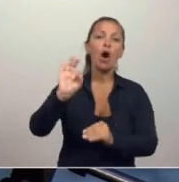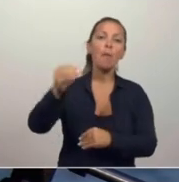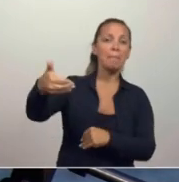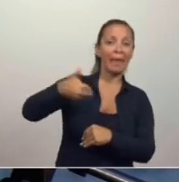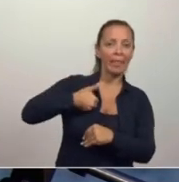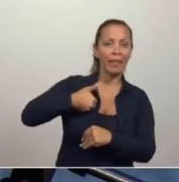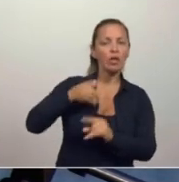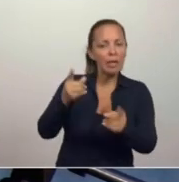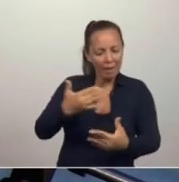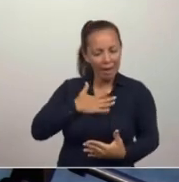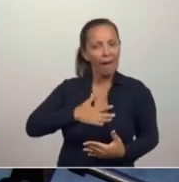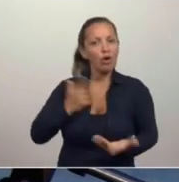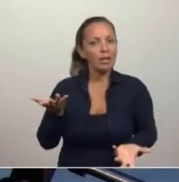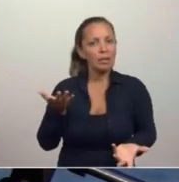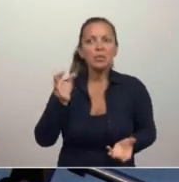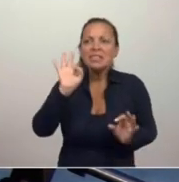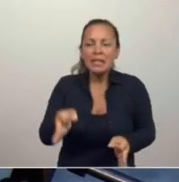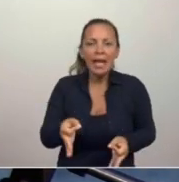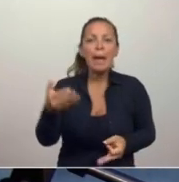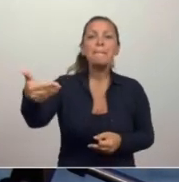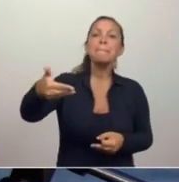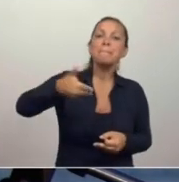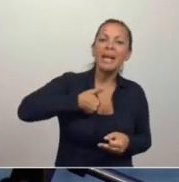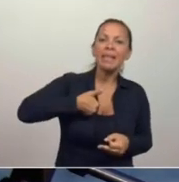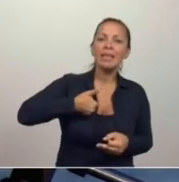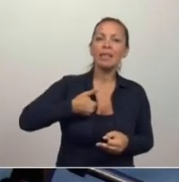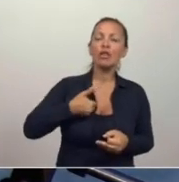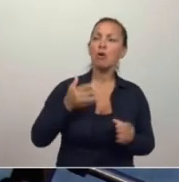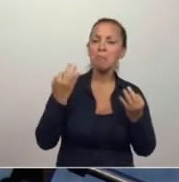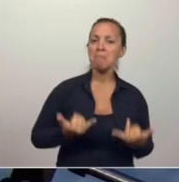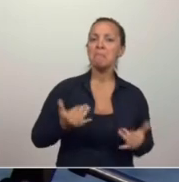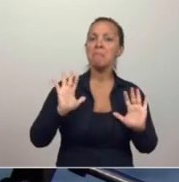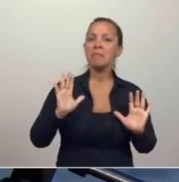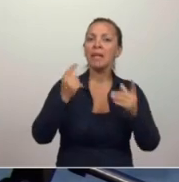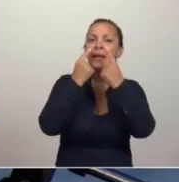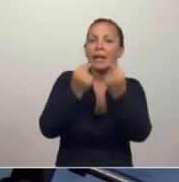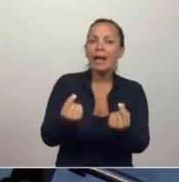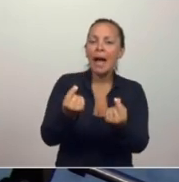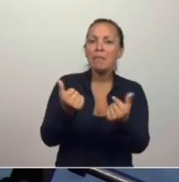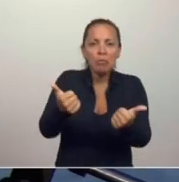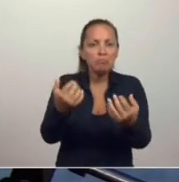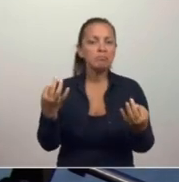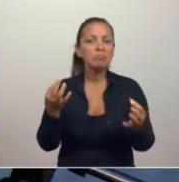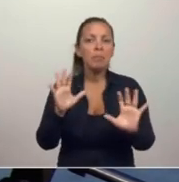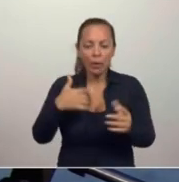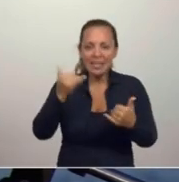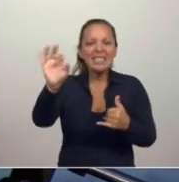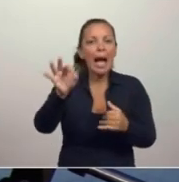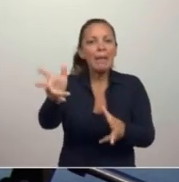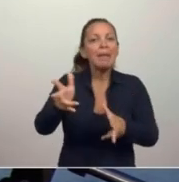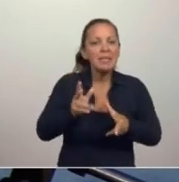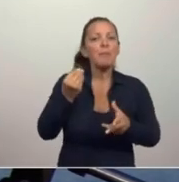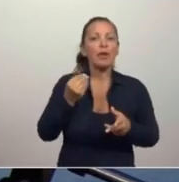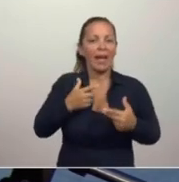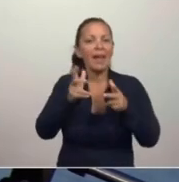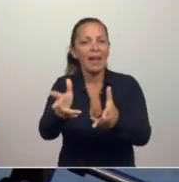está contento porque sabemos que no hay pedidos ni siquiera hay reclamos si se sabe que no hay respuesta en esta provincia Ahora hay respuesta